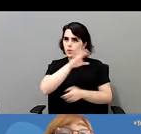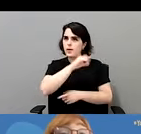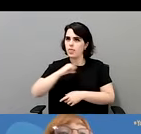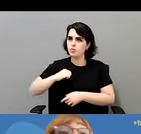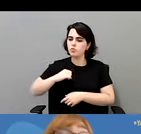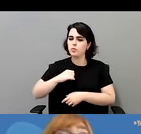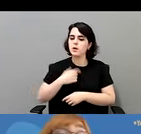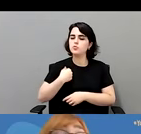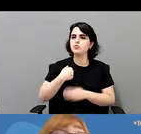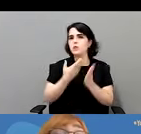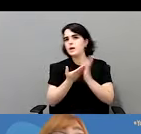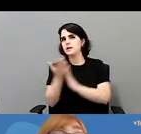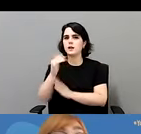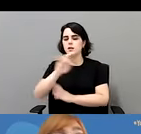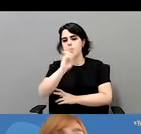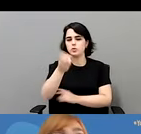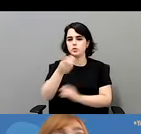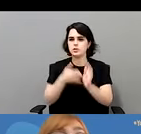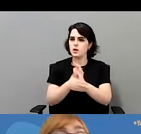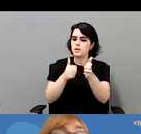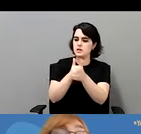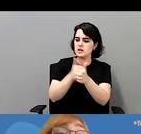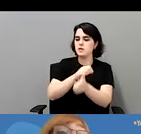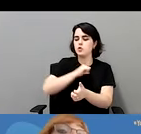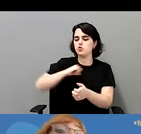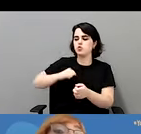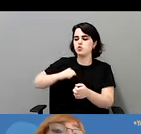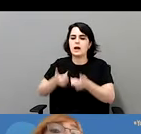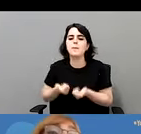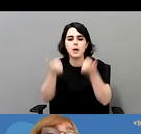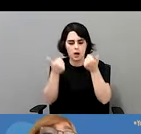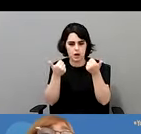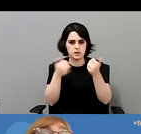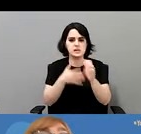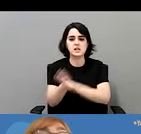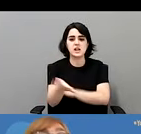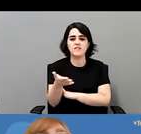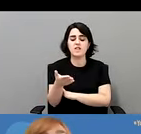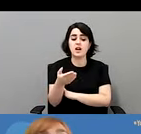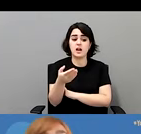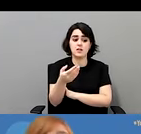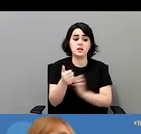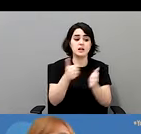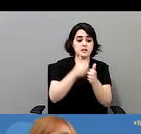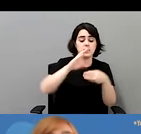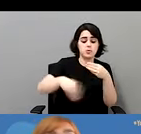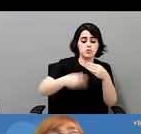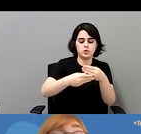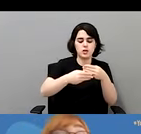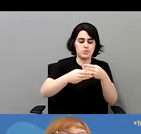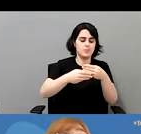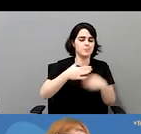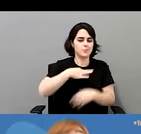la posibilidad de dar más dinero a la asistencia personal. Es decir, pueden complementar la asistencia personal,